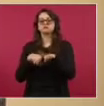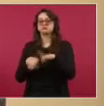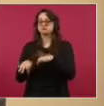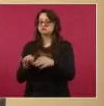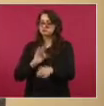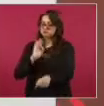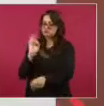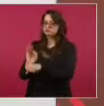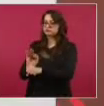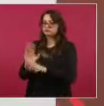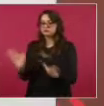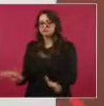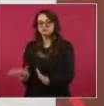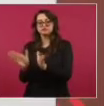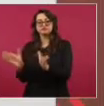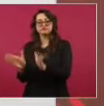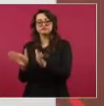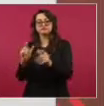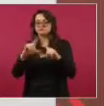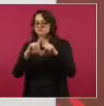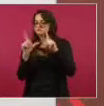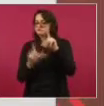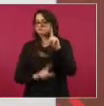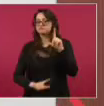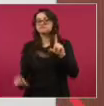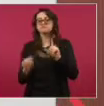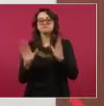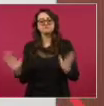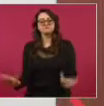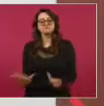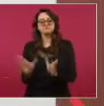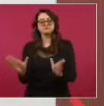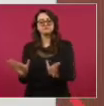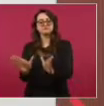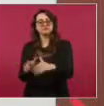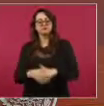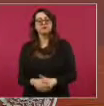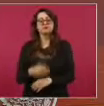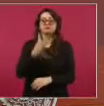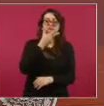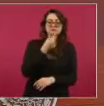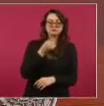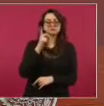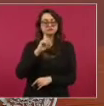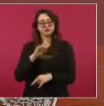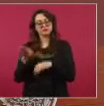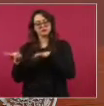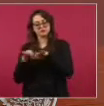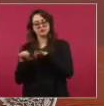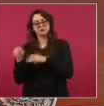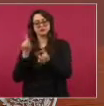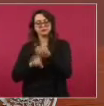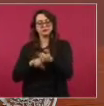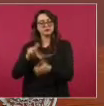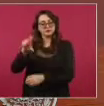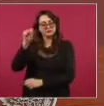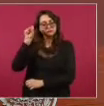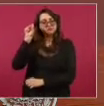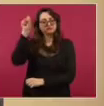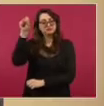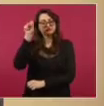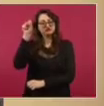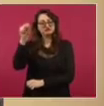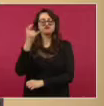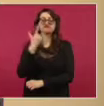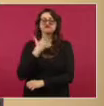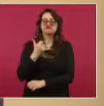país en general. Las y los trabajadores organizados en sindicatos hemos alcanzado e inducido cambios verdaderos